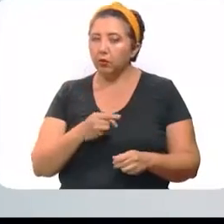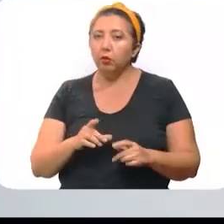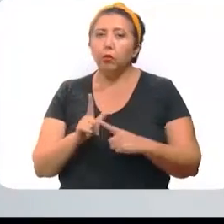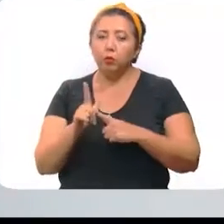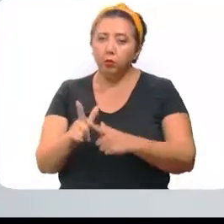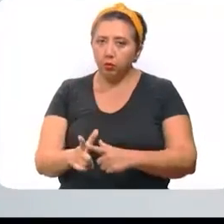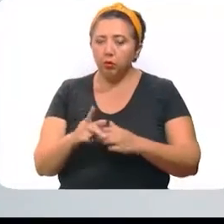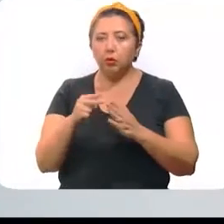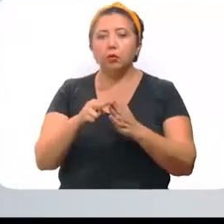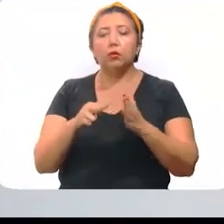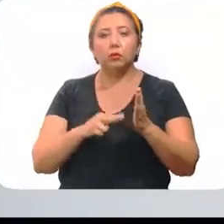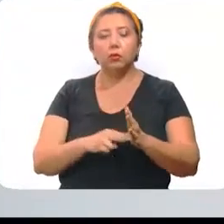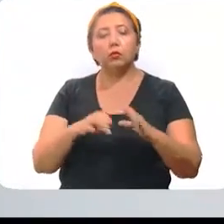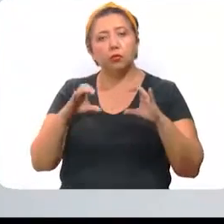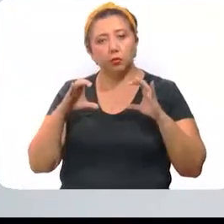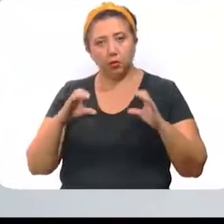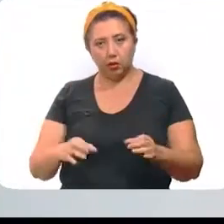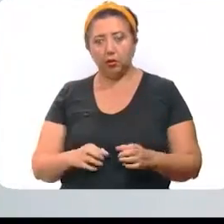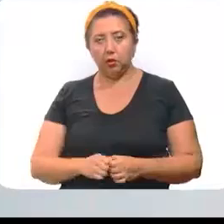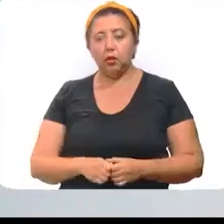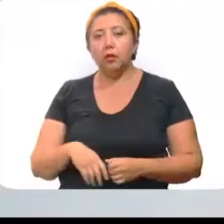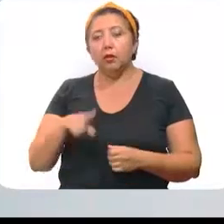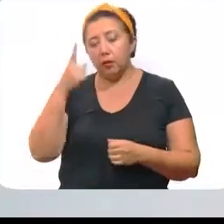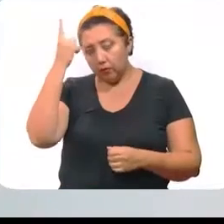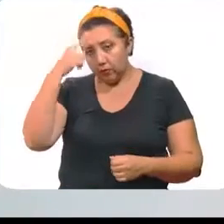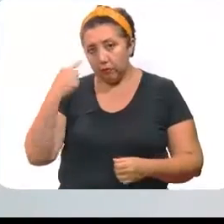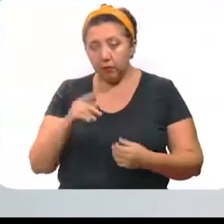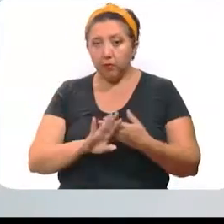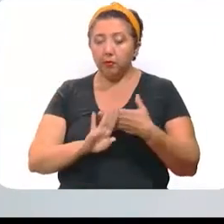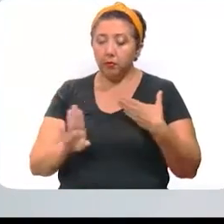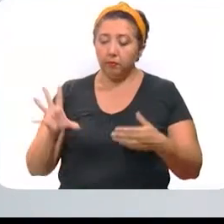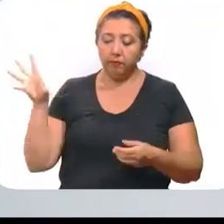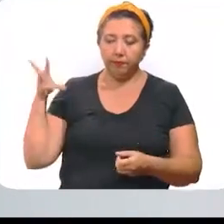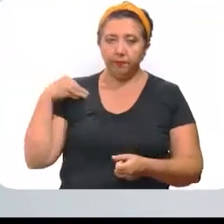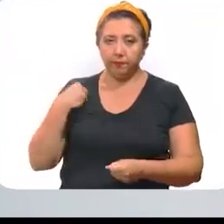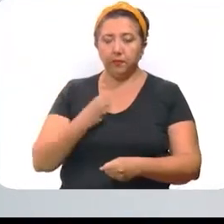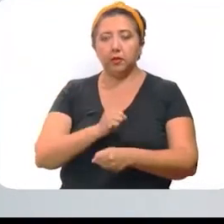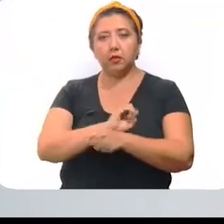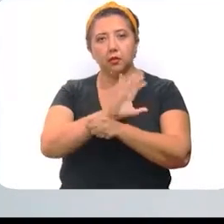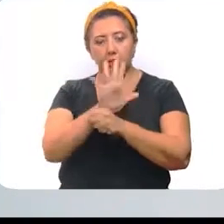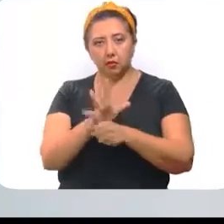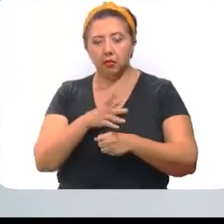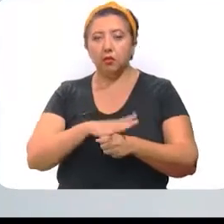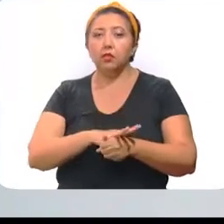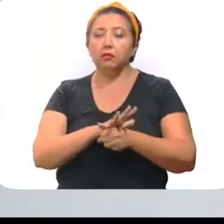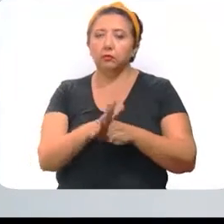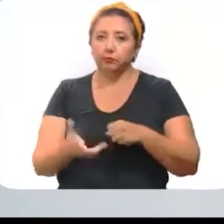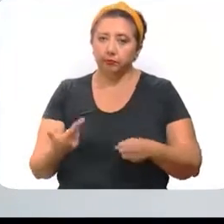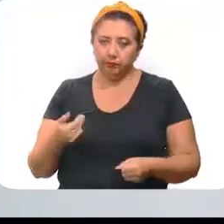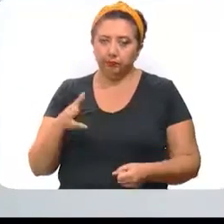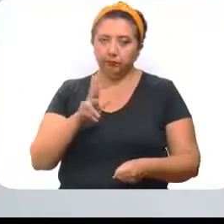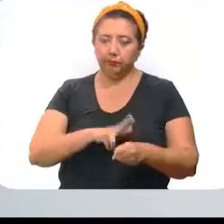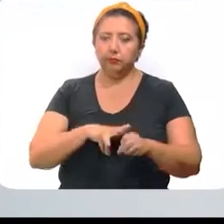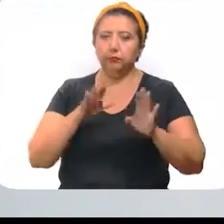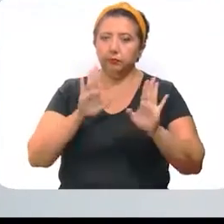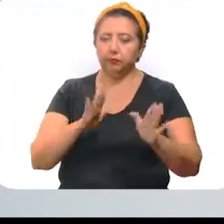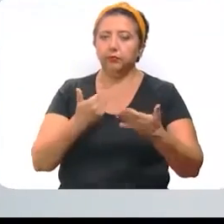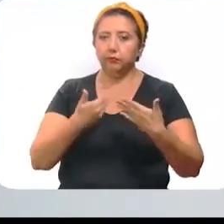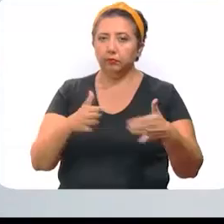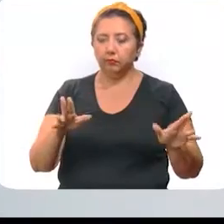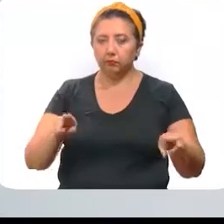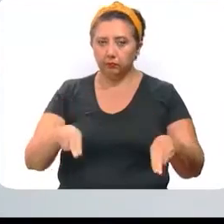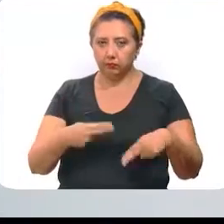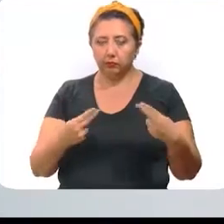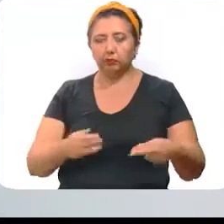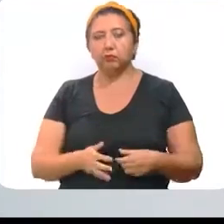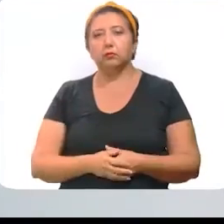y continuar actuando con responsabilidad y siguiendo las medidas sanitarias para evitar comprometer nuestra capacidad hospitalaria e interrumpir el proceso de